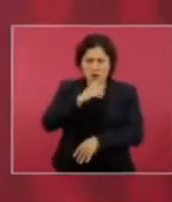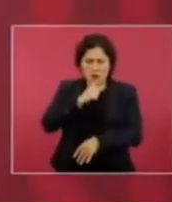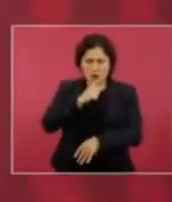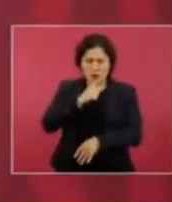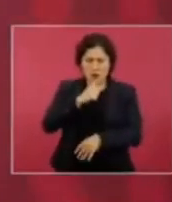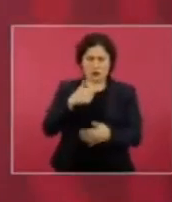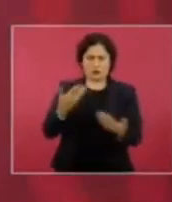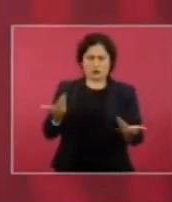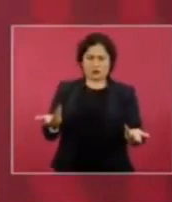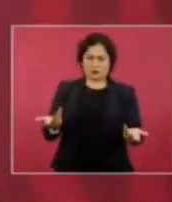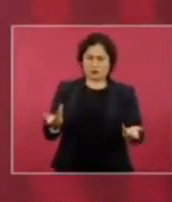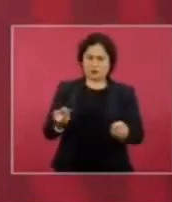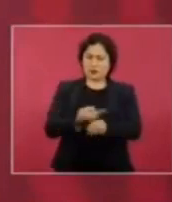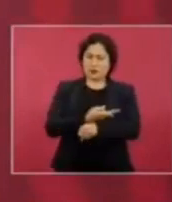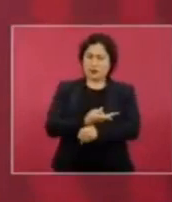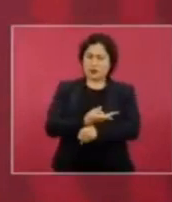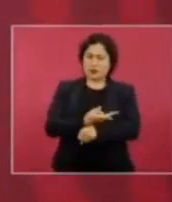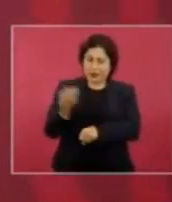combatiendo.